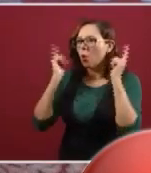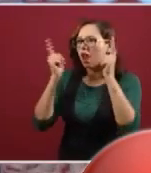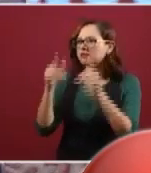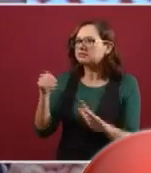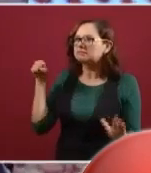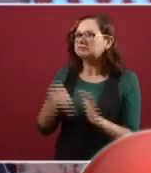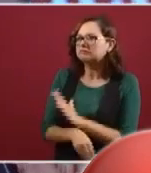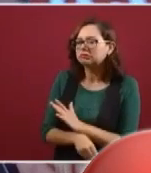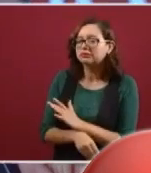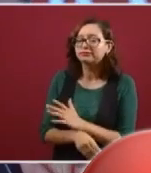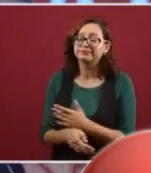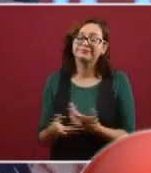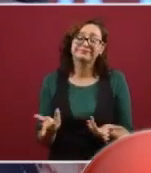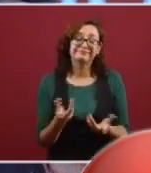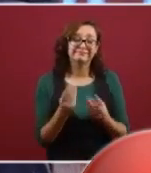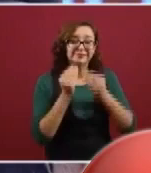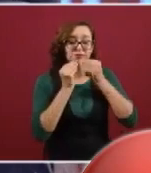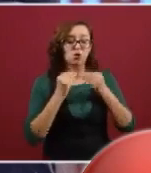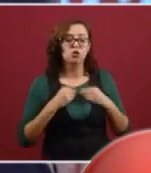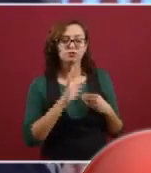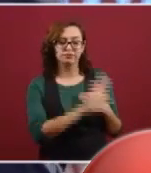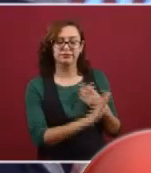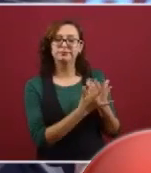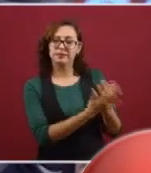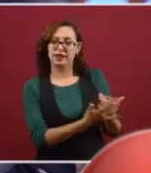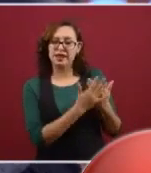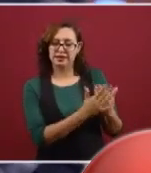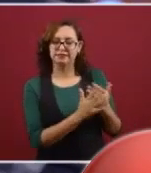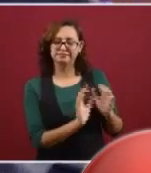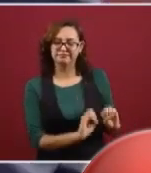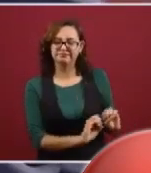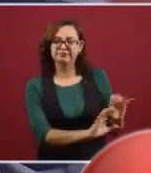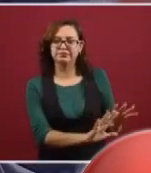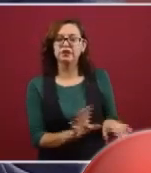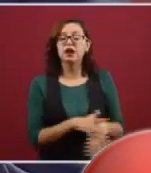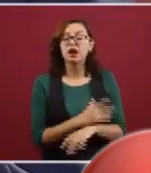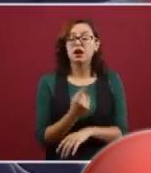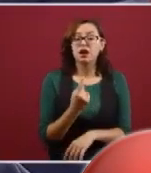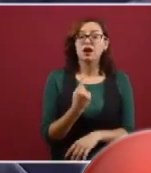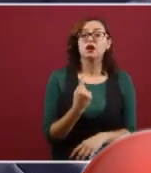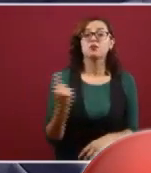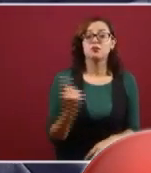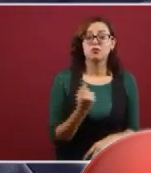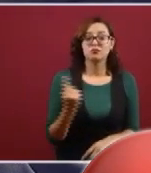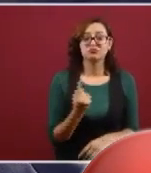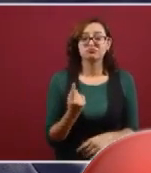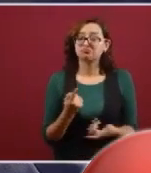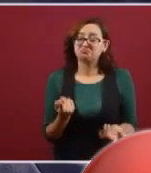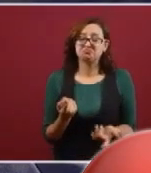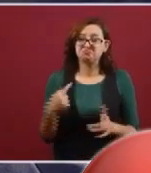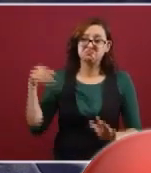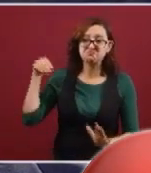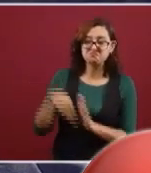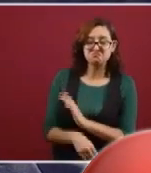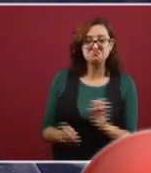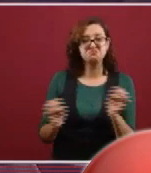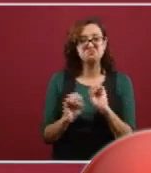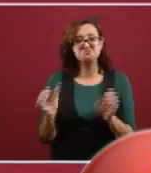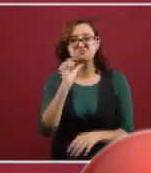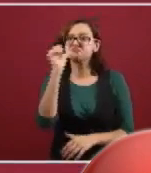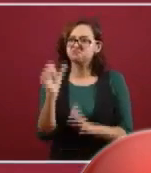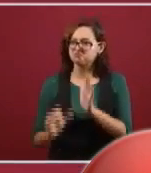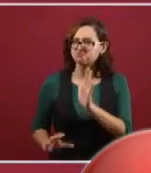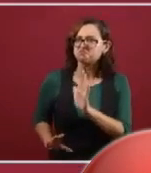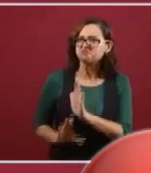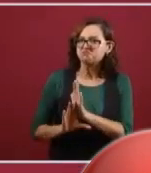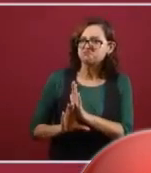Se van a quedar con las ganas porque vamos bien y